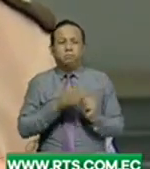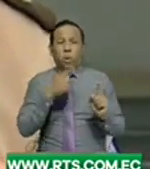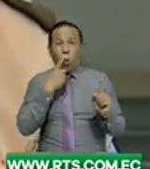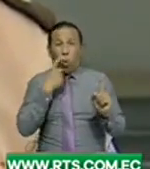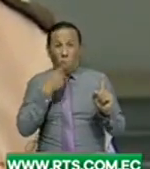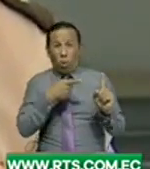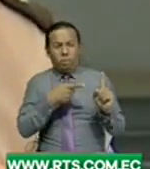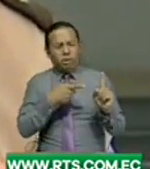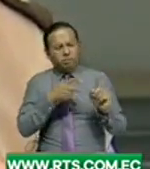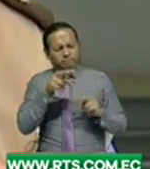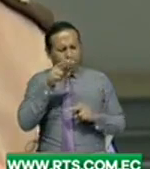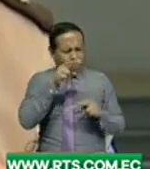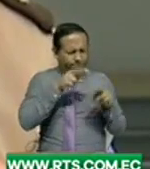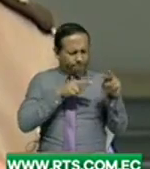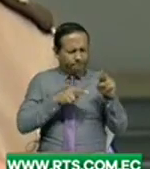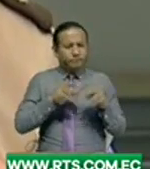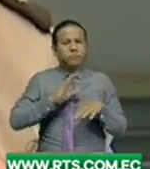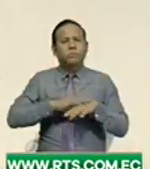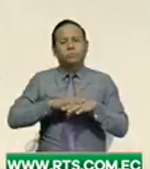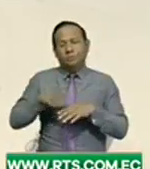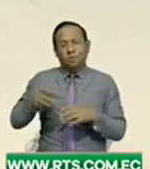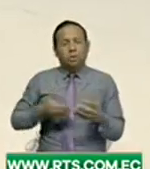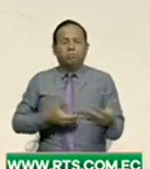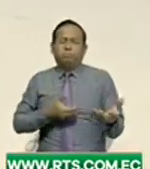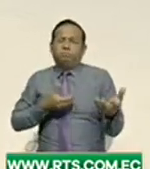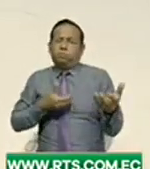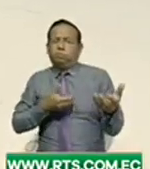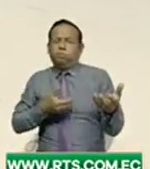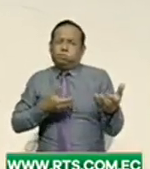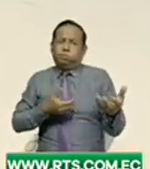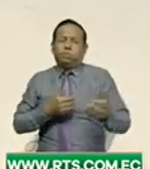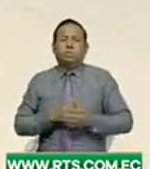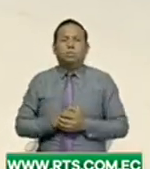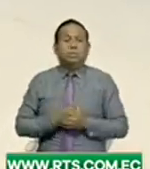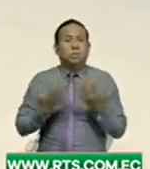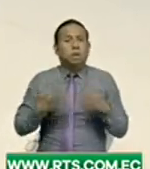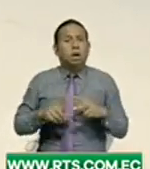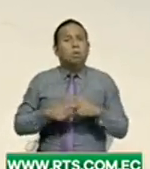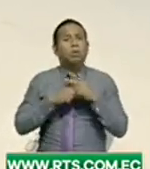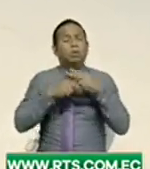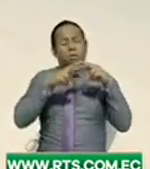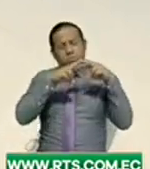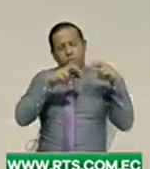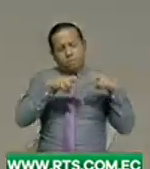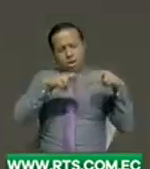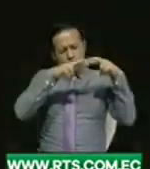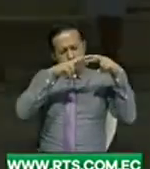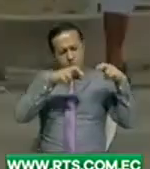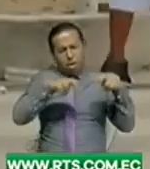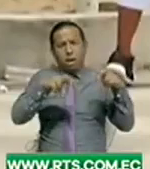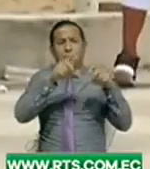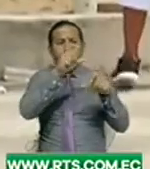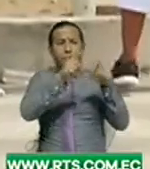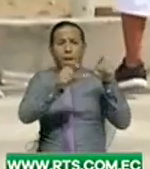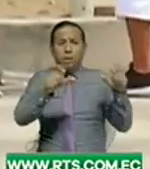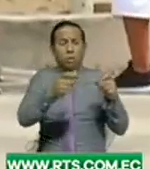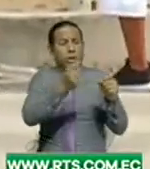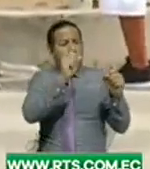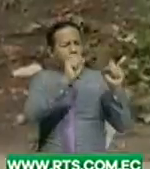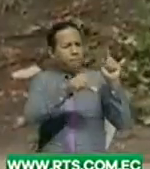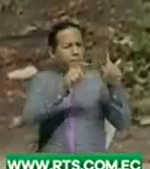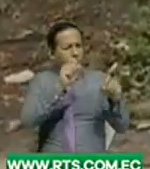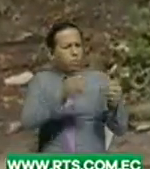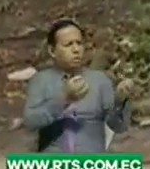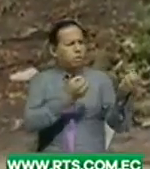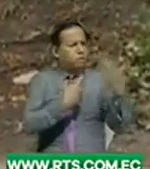arma larga tipo fusil. Iniciaron las investigaciones a través de los testimonios y videos de las cámaras